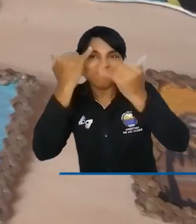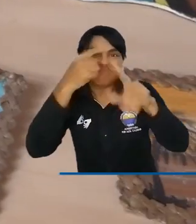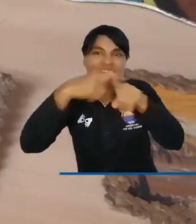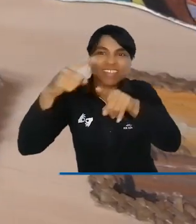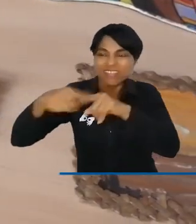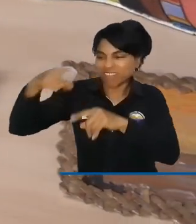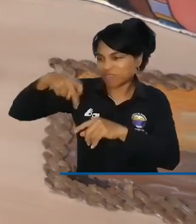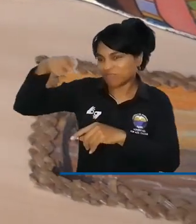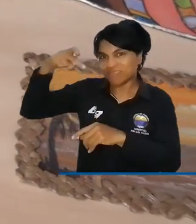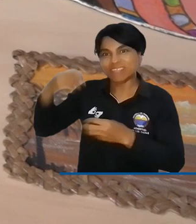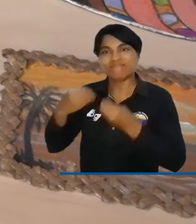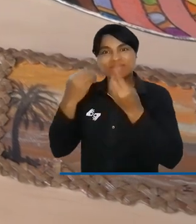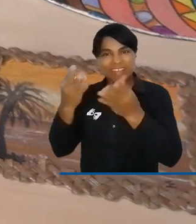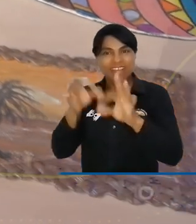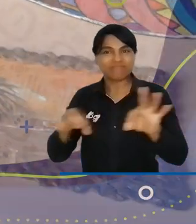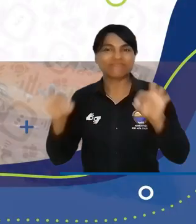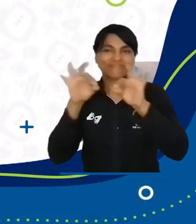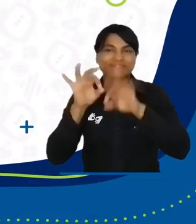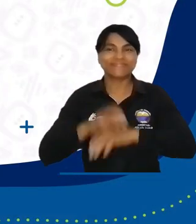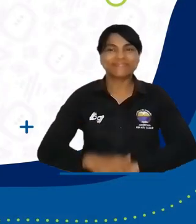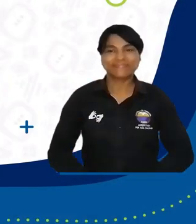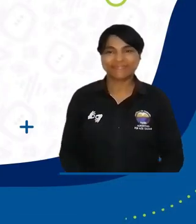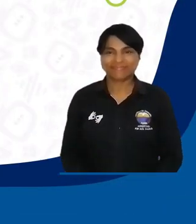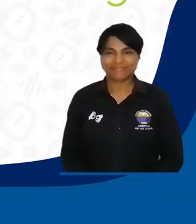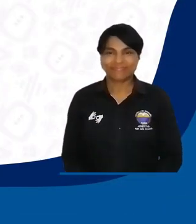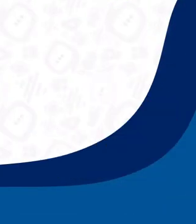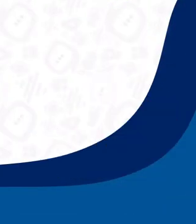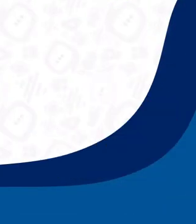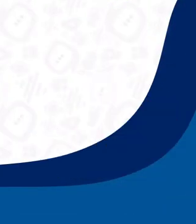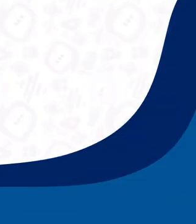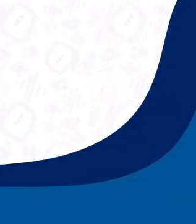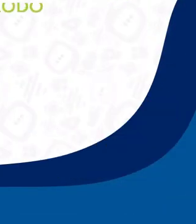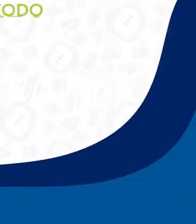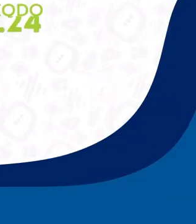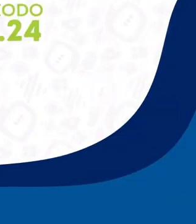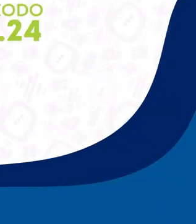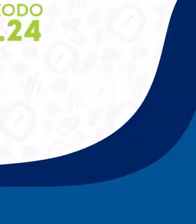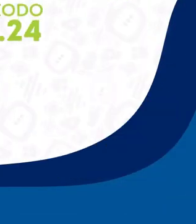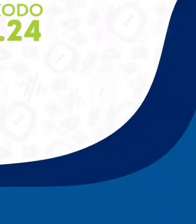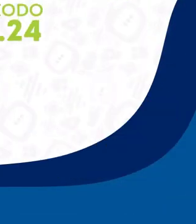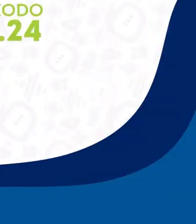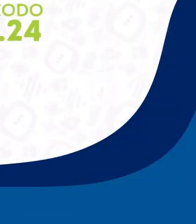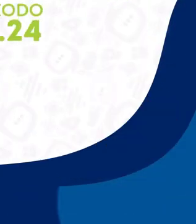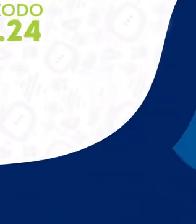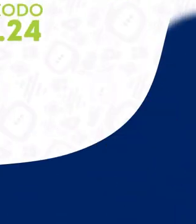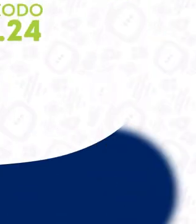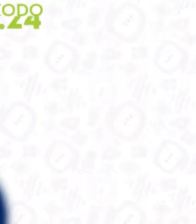creativo de las diferentes profesiones. Aún más incluyente e innovadora.